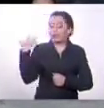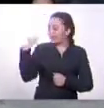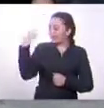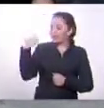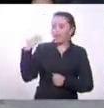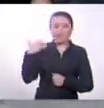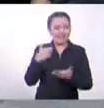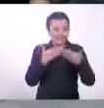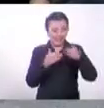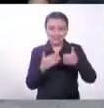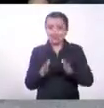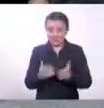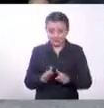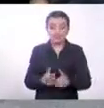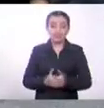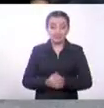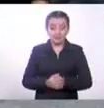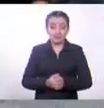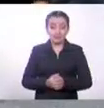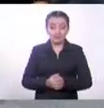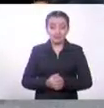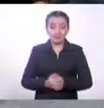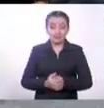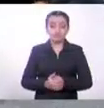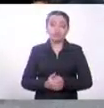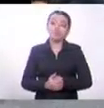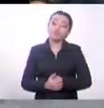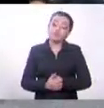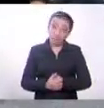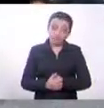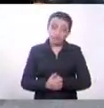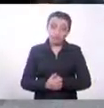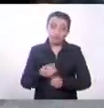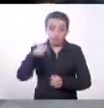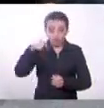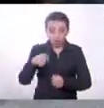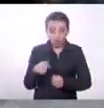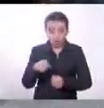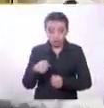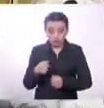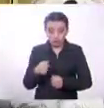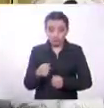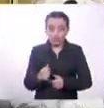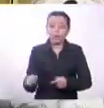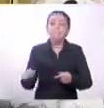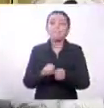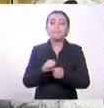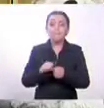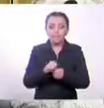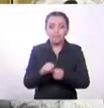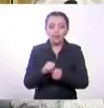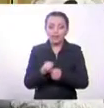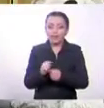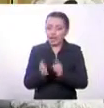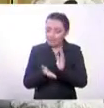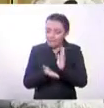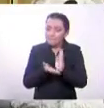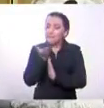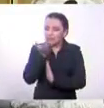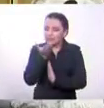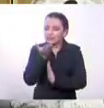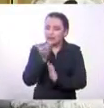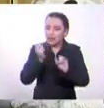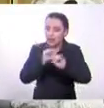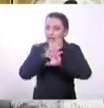cosas. Eso es importante. Muy bien. Mayra, para fortalecer esto y para dejarlo más